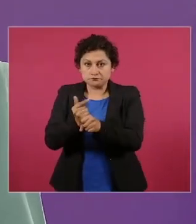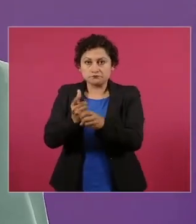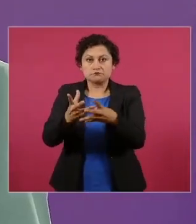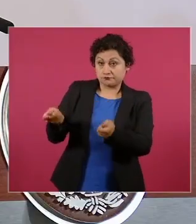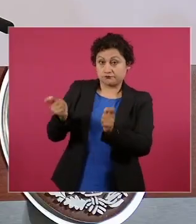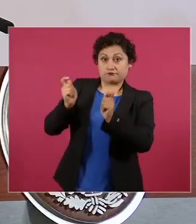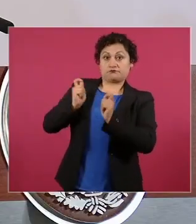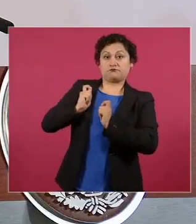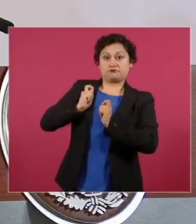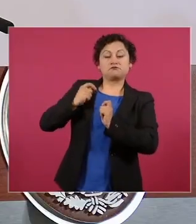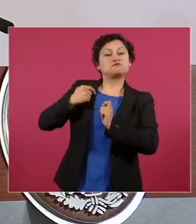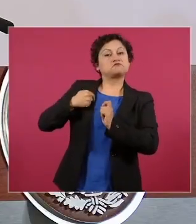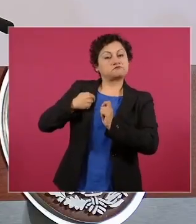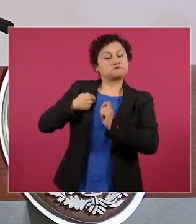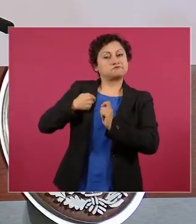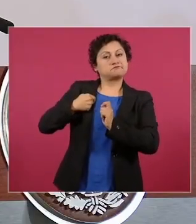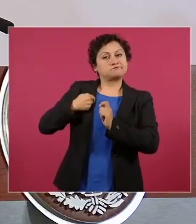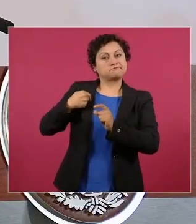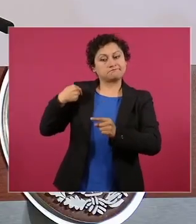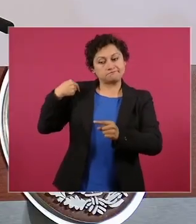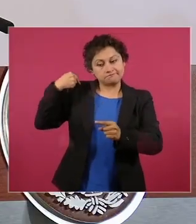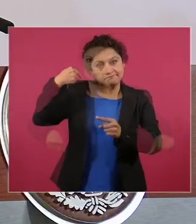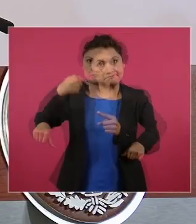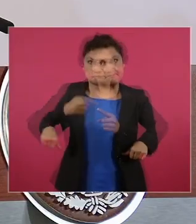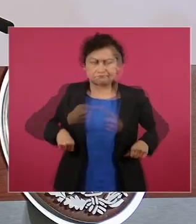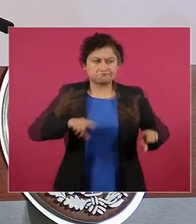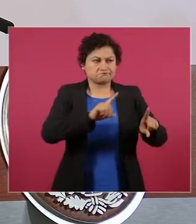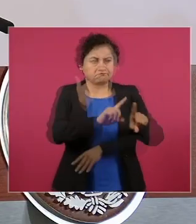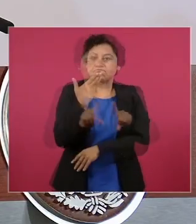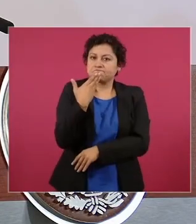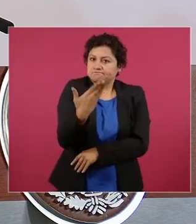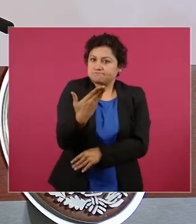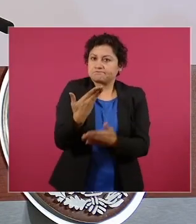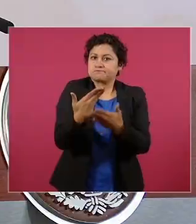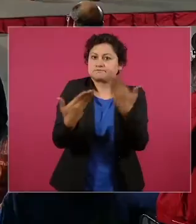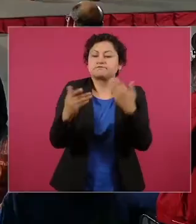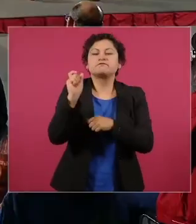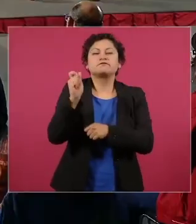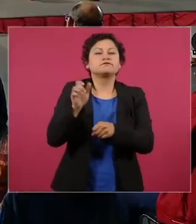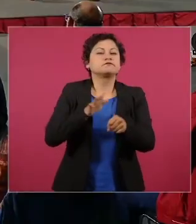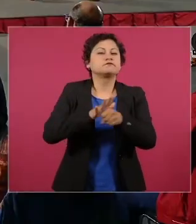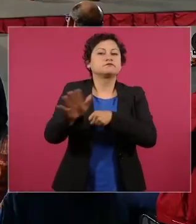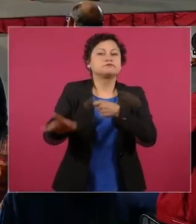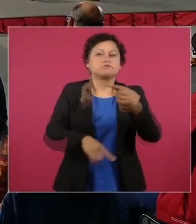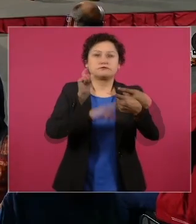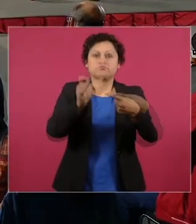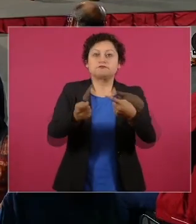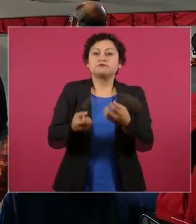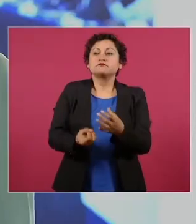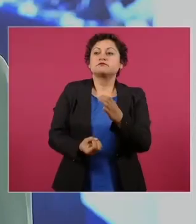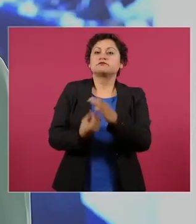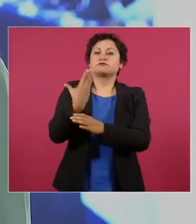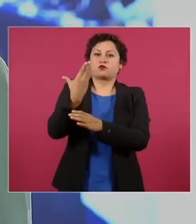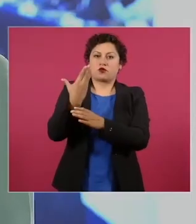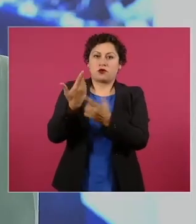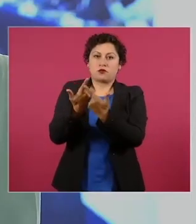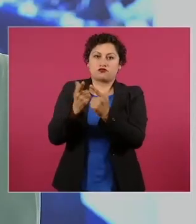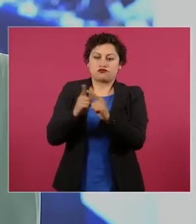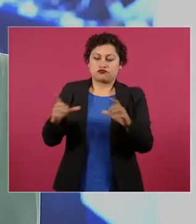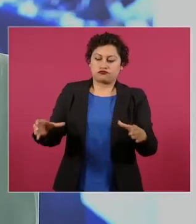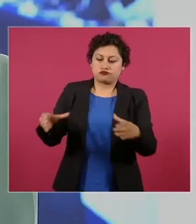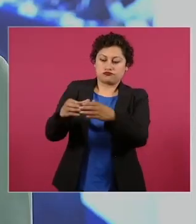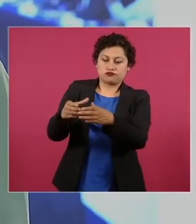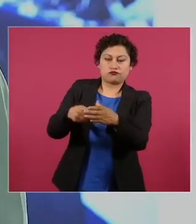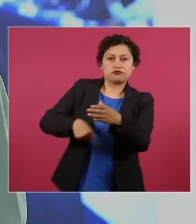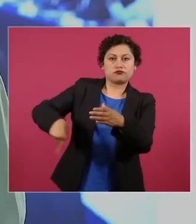las mujeres. Hemos realizado diferentes acciones. Uno, la creación del Gabinete de Género con el objetivo